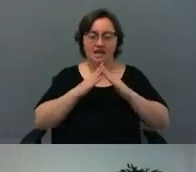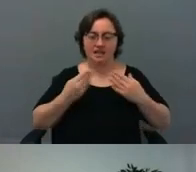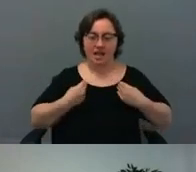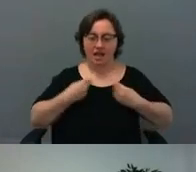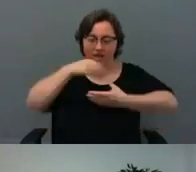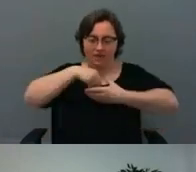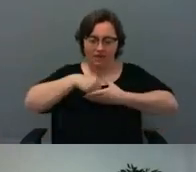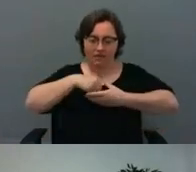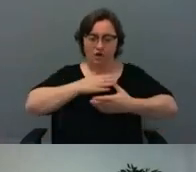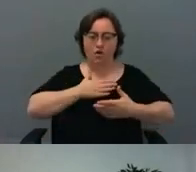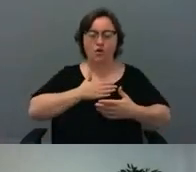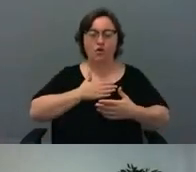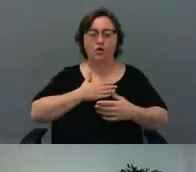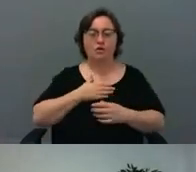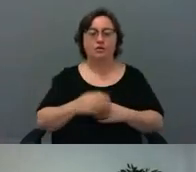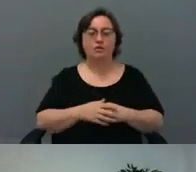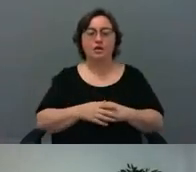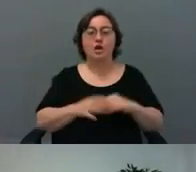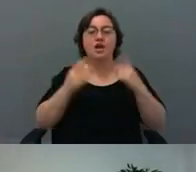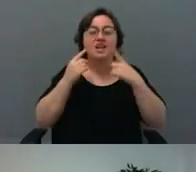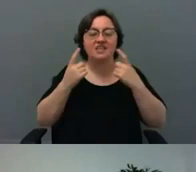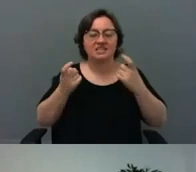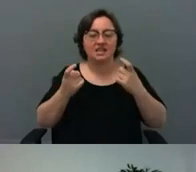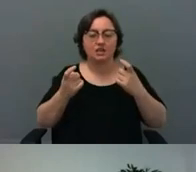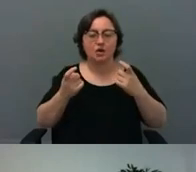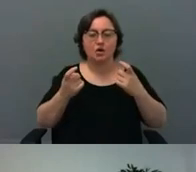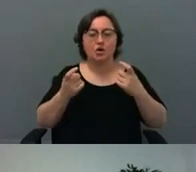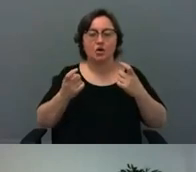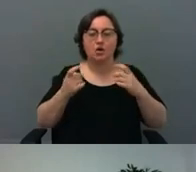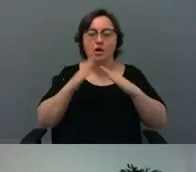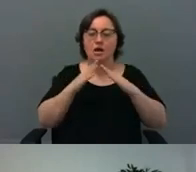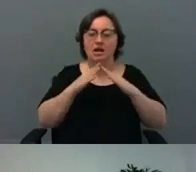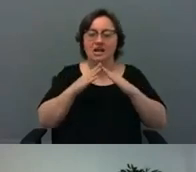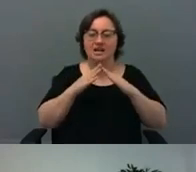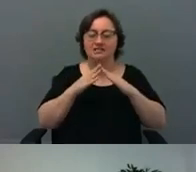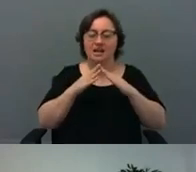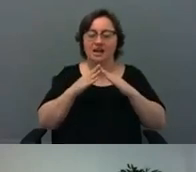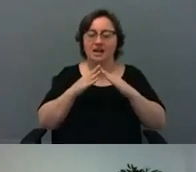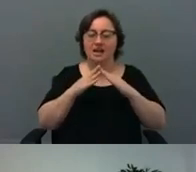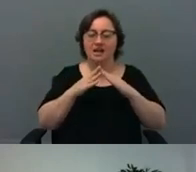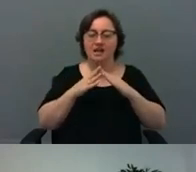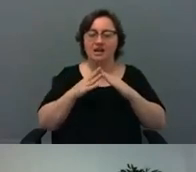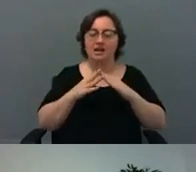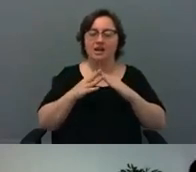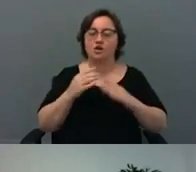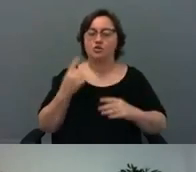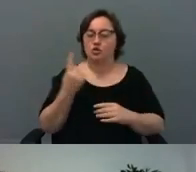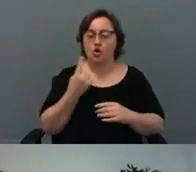Necesito una casa, ¿sabes? Un piso. Entonces yo...